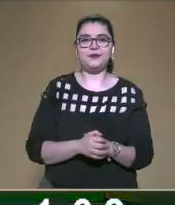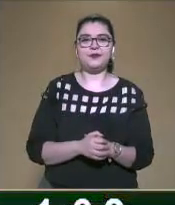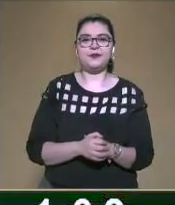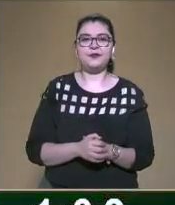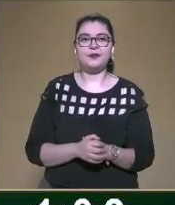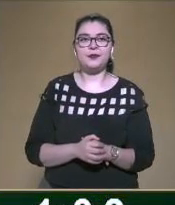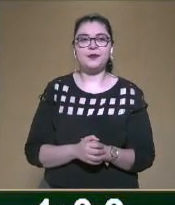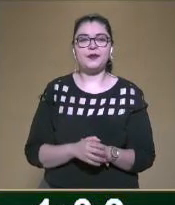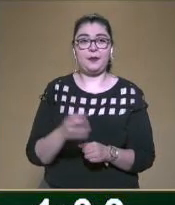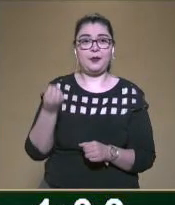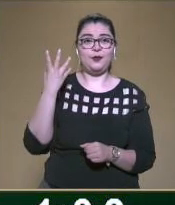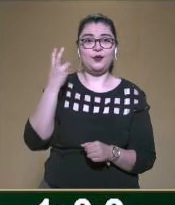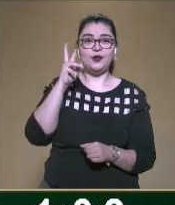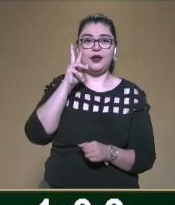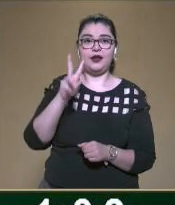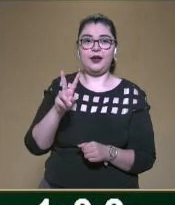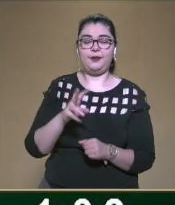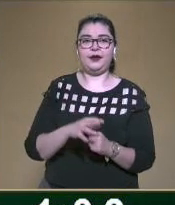ayudar, por favor, a